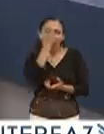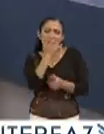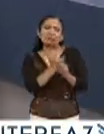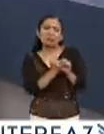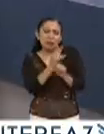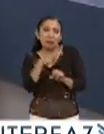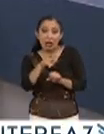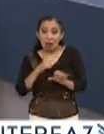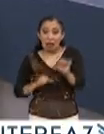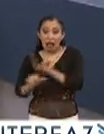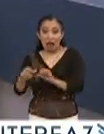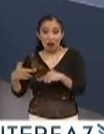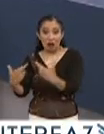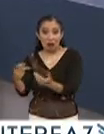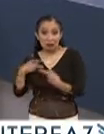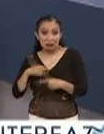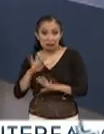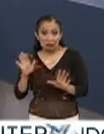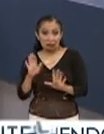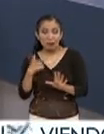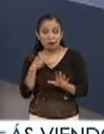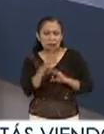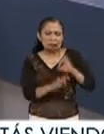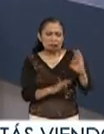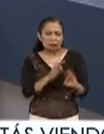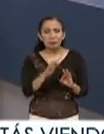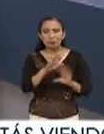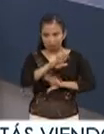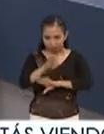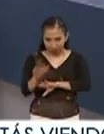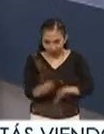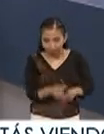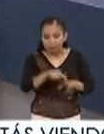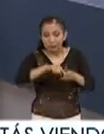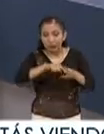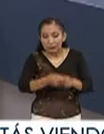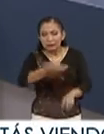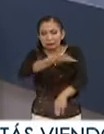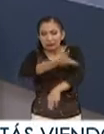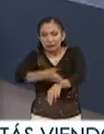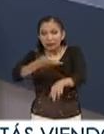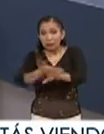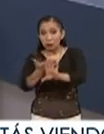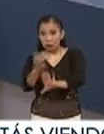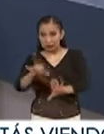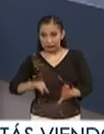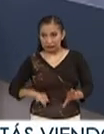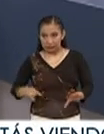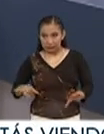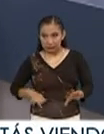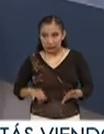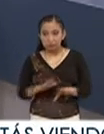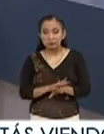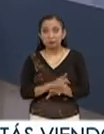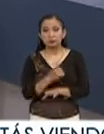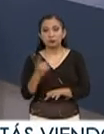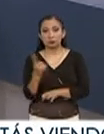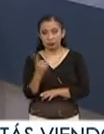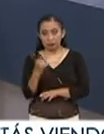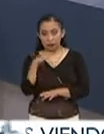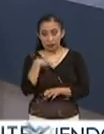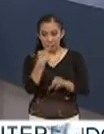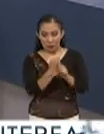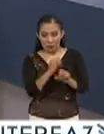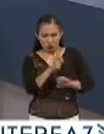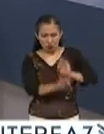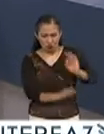otra cosa, pero para trasplante ya no. Y bueno, de ahí comienza un proceso muy interesante, porque es